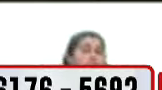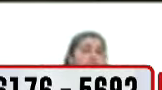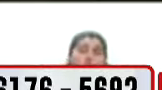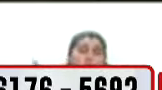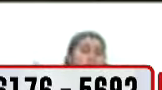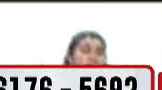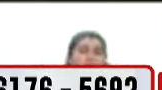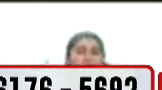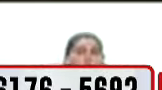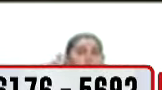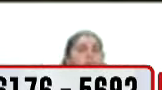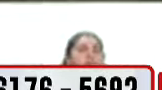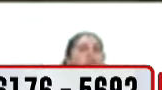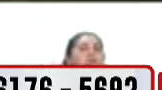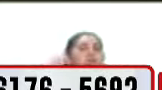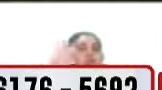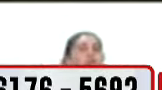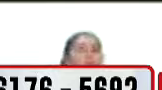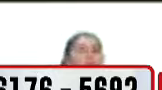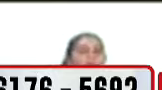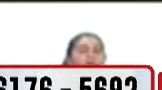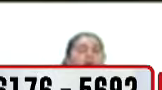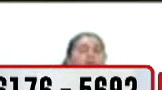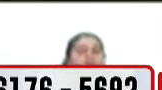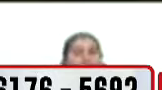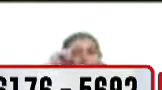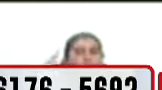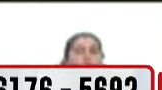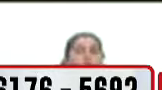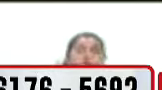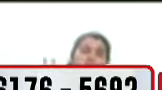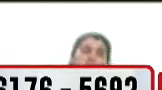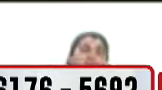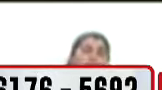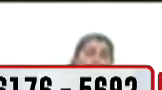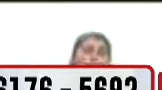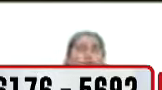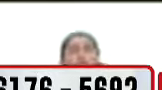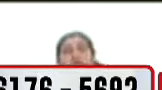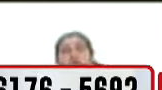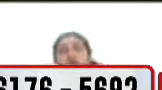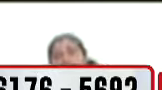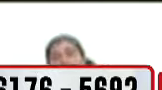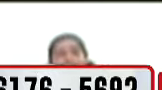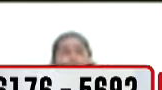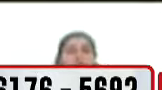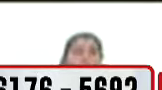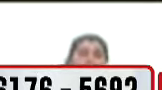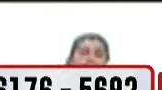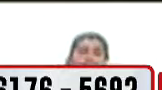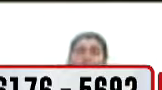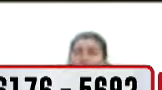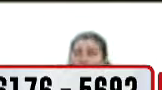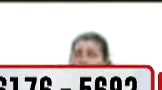Estado y lo que planea hacer el gobierno con respecto al Estado, con la salud, con la educación, con la ciencia, el reparto de alimentos, si le